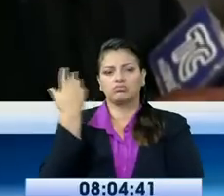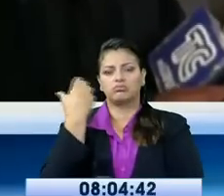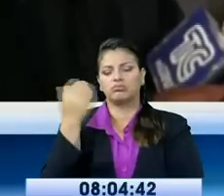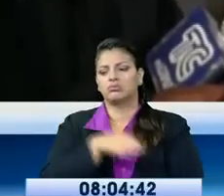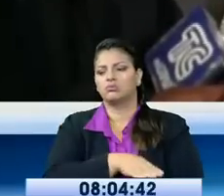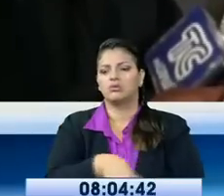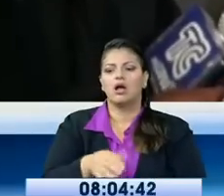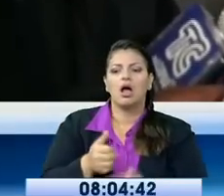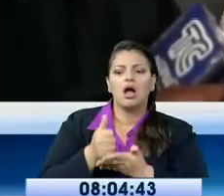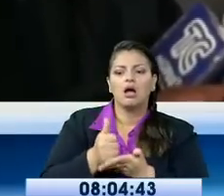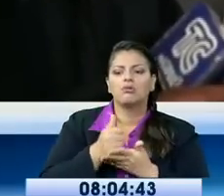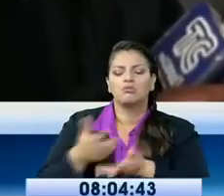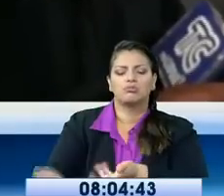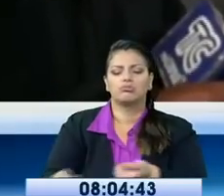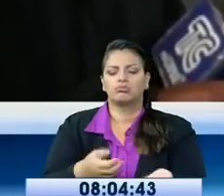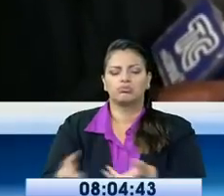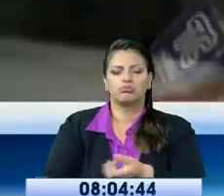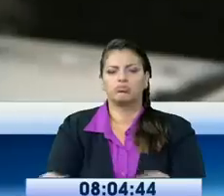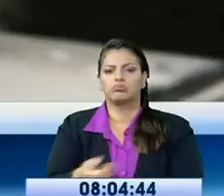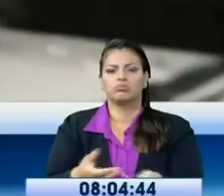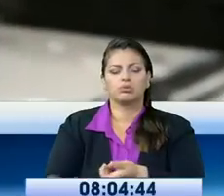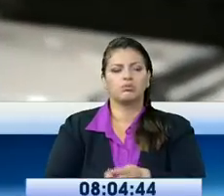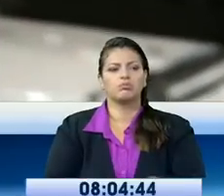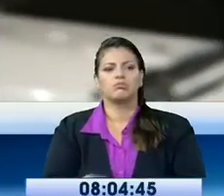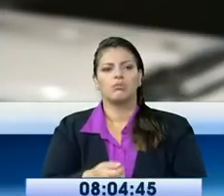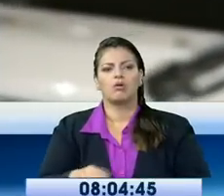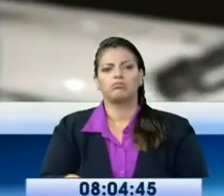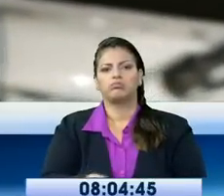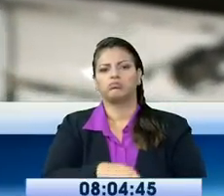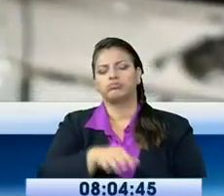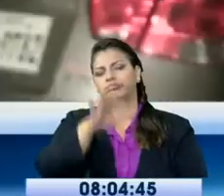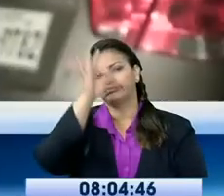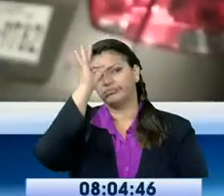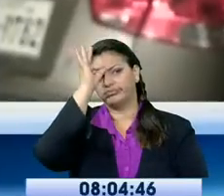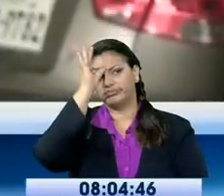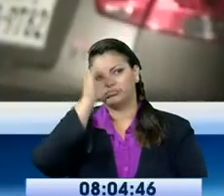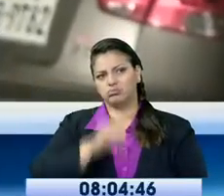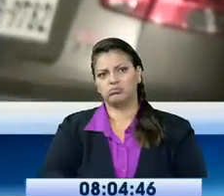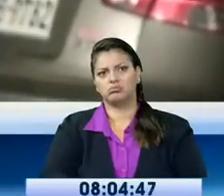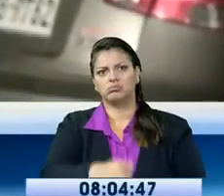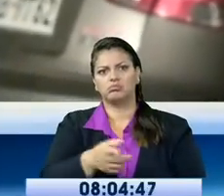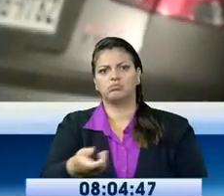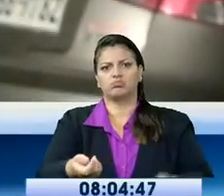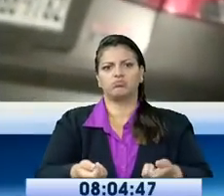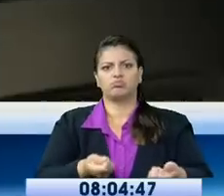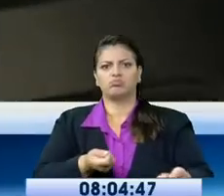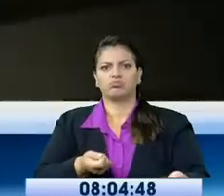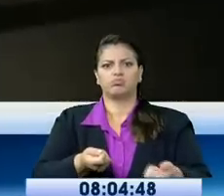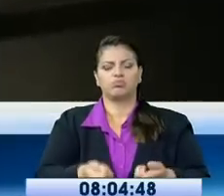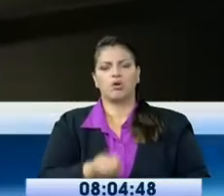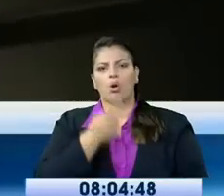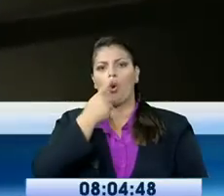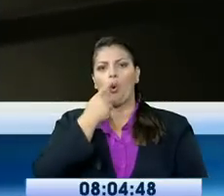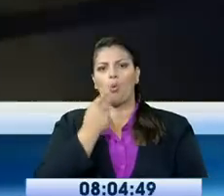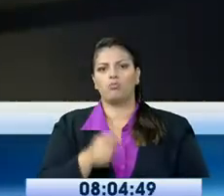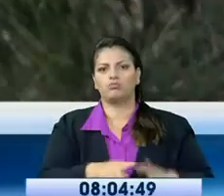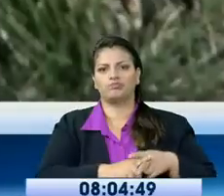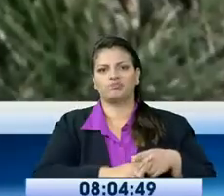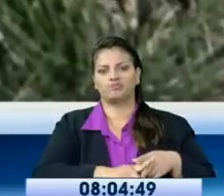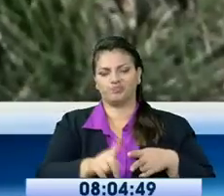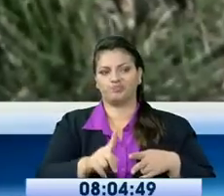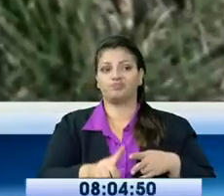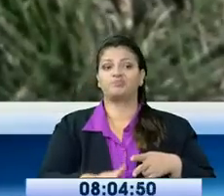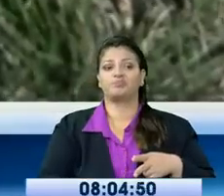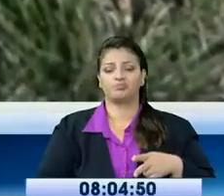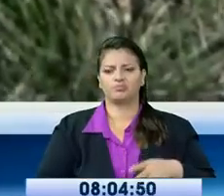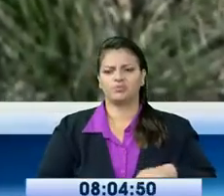activado nuestros hospitales, nuestros médicos activados. Se conoció que el conductor del pesado automotor tras el accidente habría huido del lugar, dejando